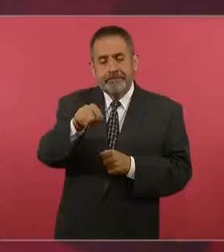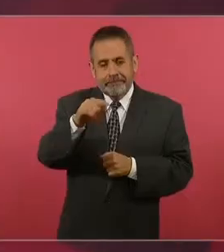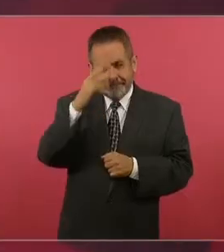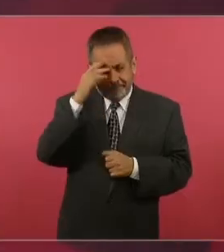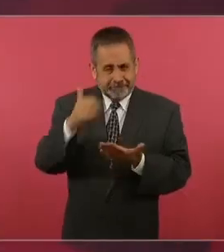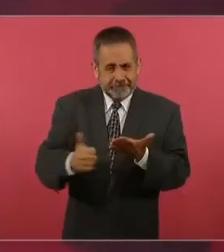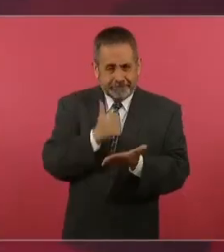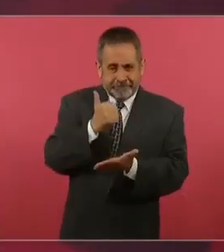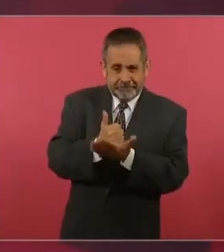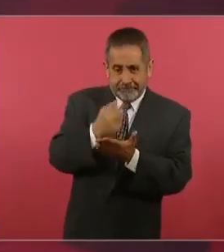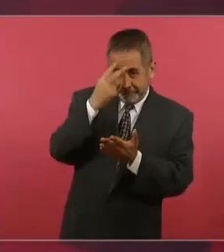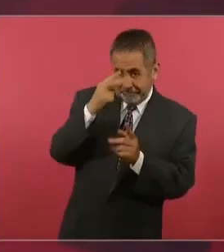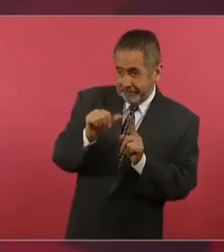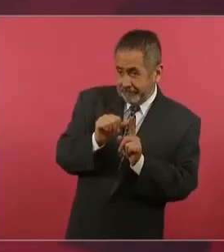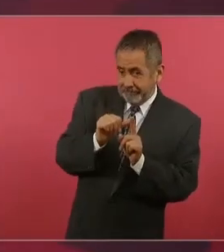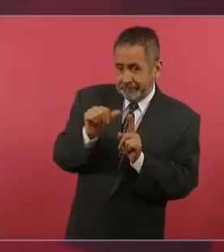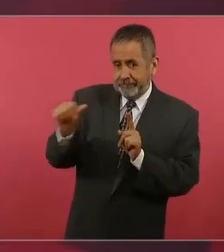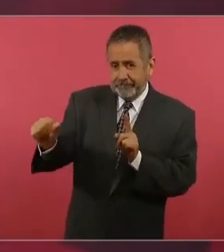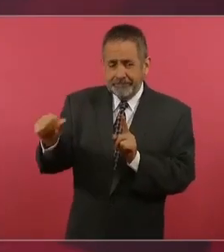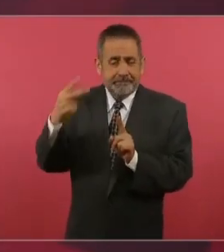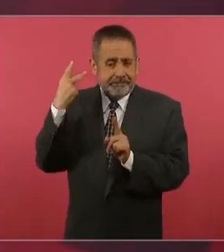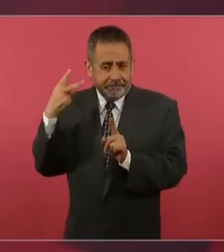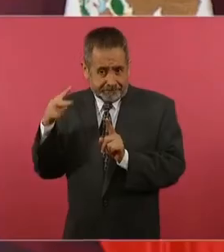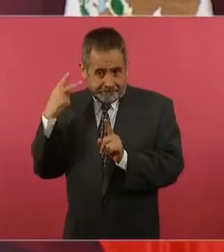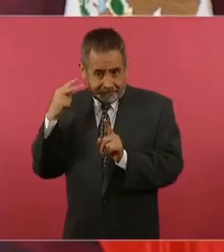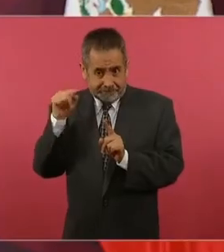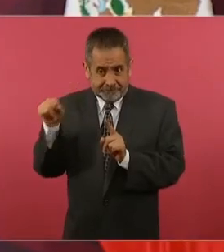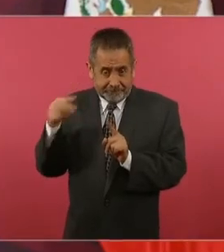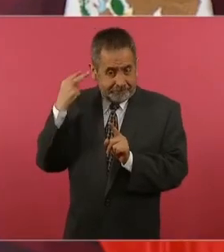la Ciudad de México a Veracruz,